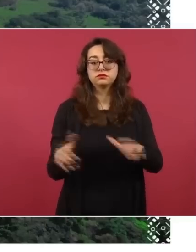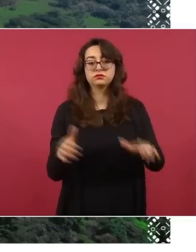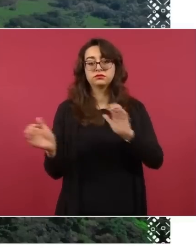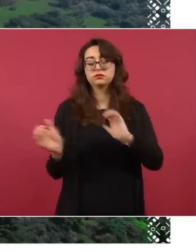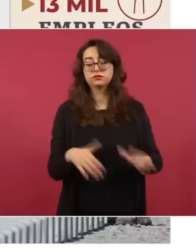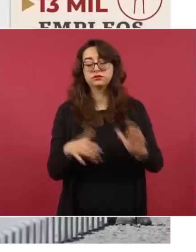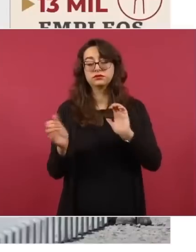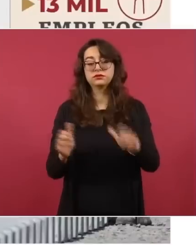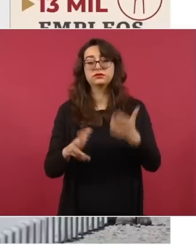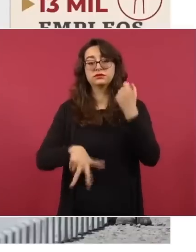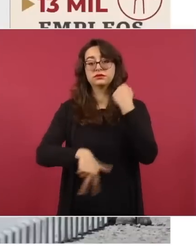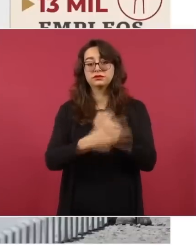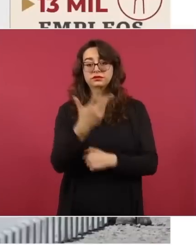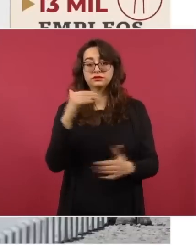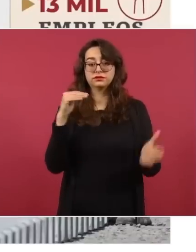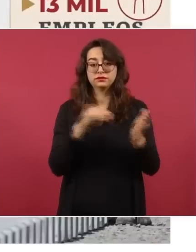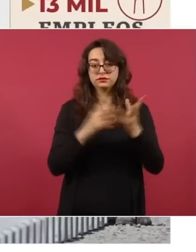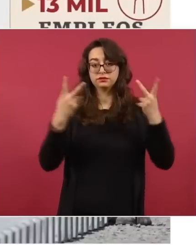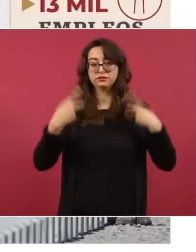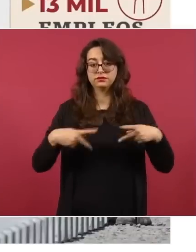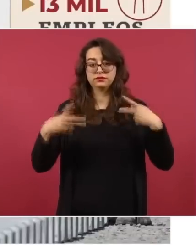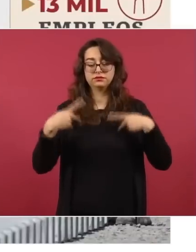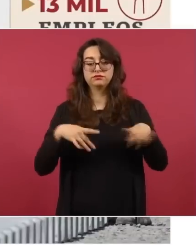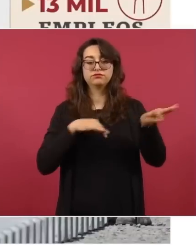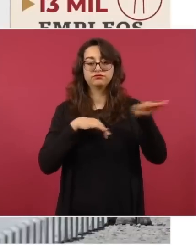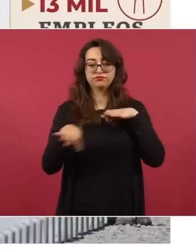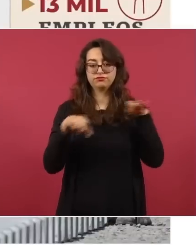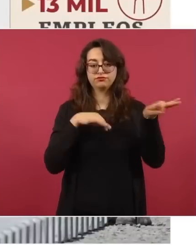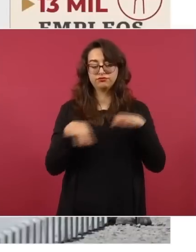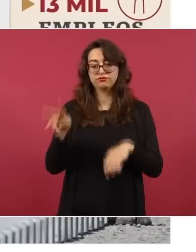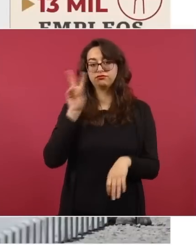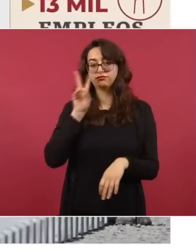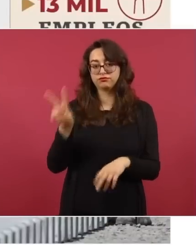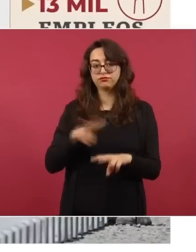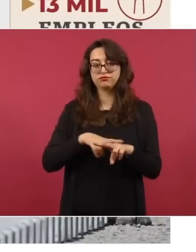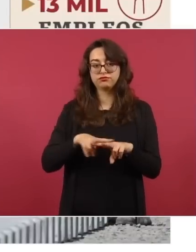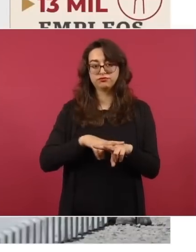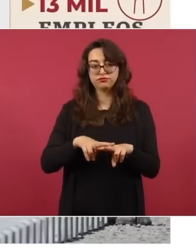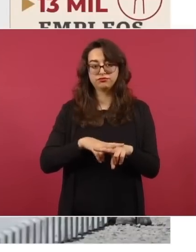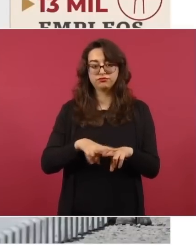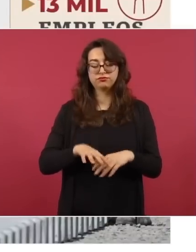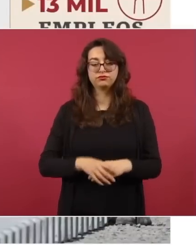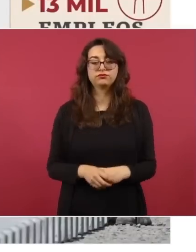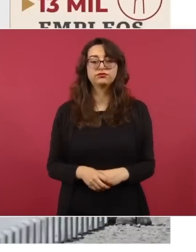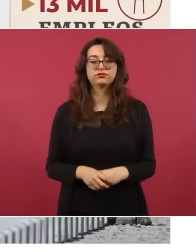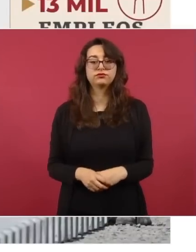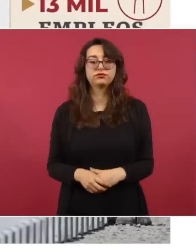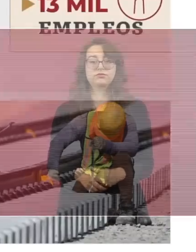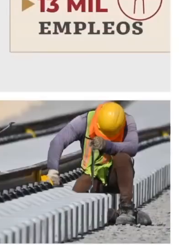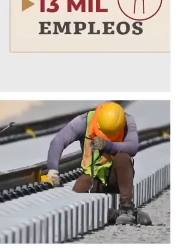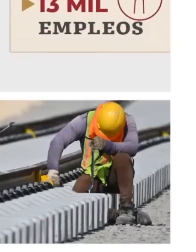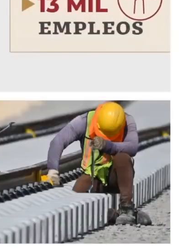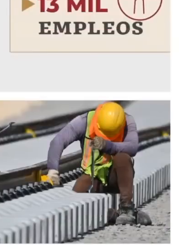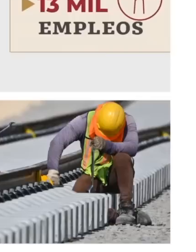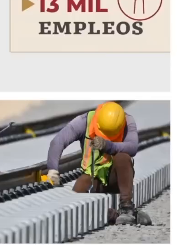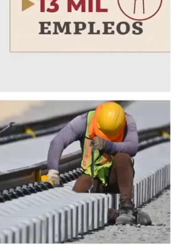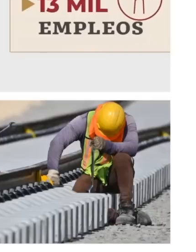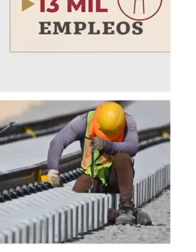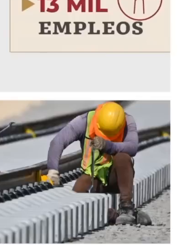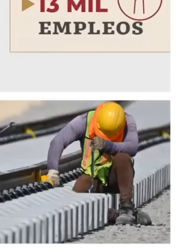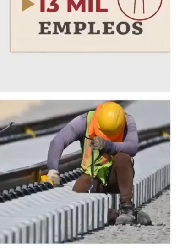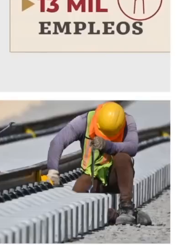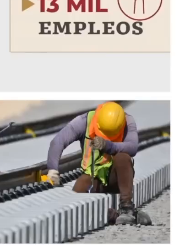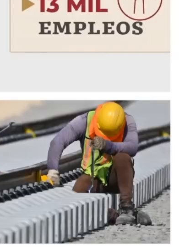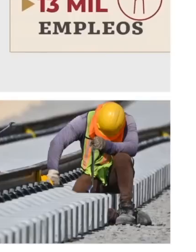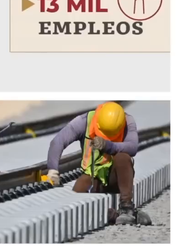empleos y ya se tiene todo el riel requerido el 89% de durmientes y el 65% del